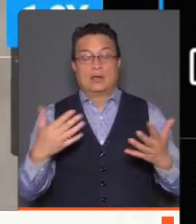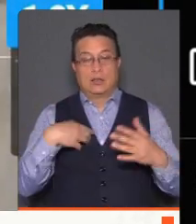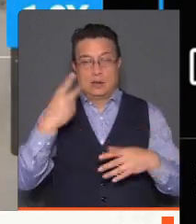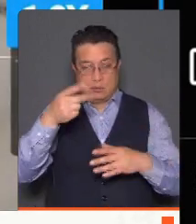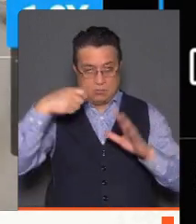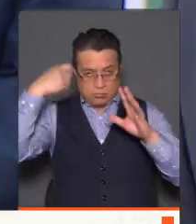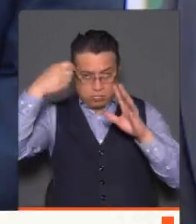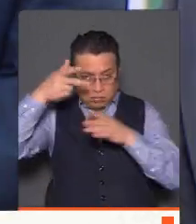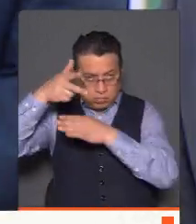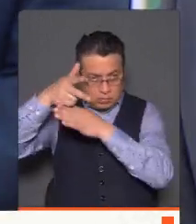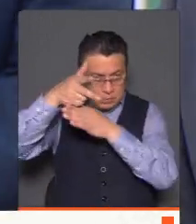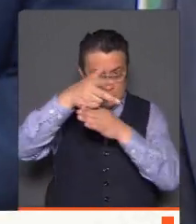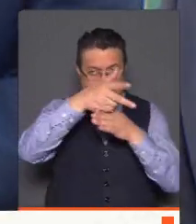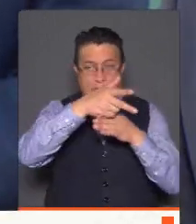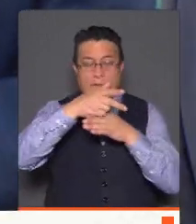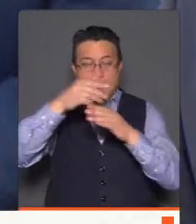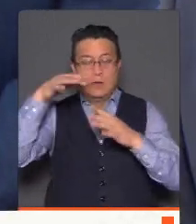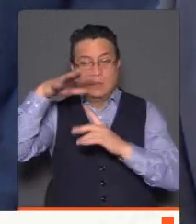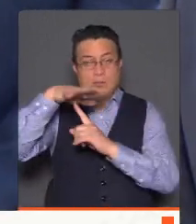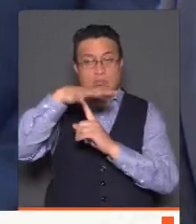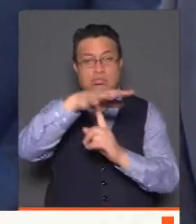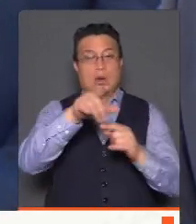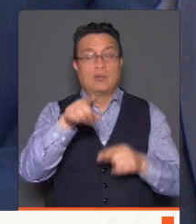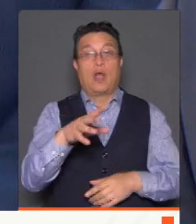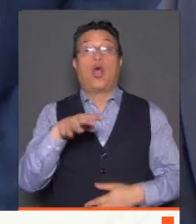televigilancia aérea, utilizando